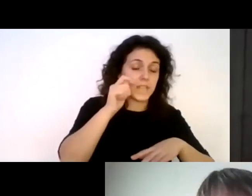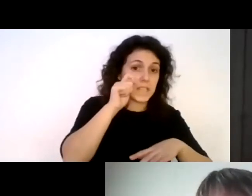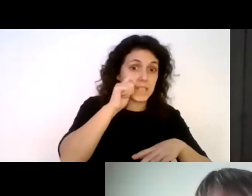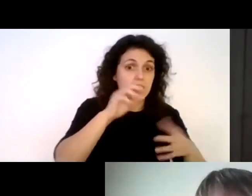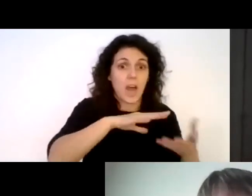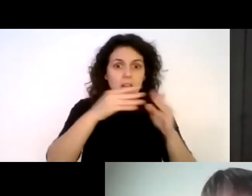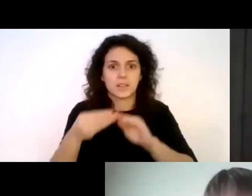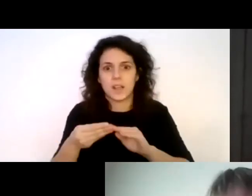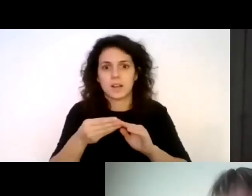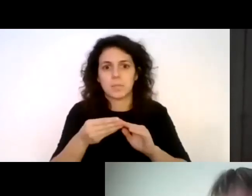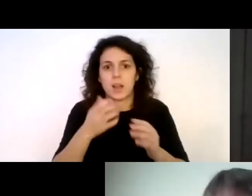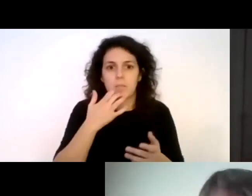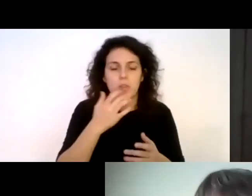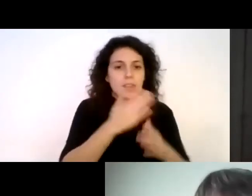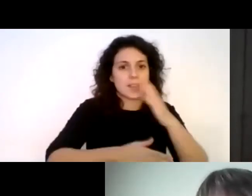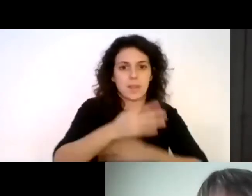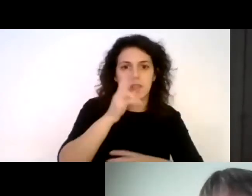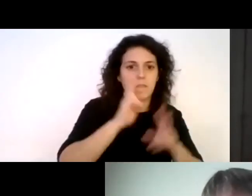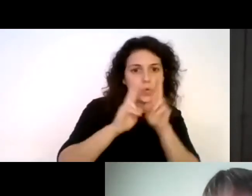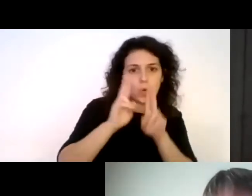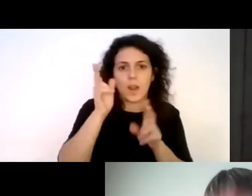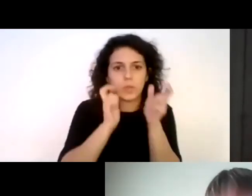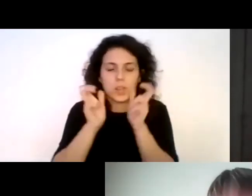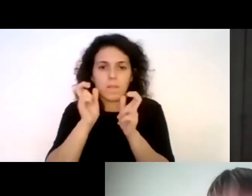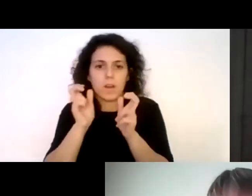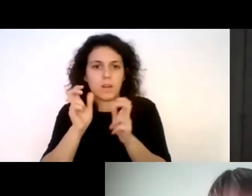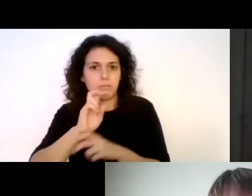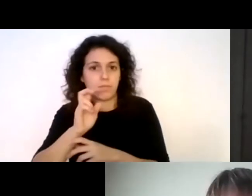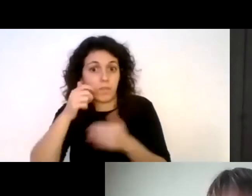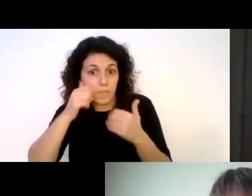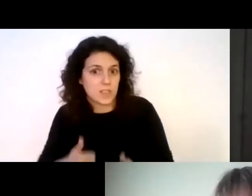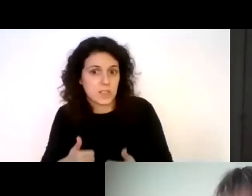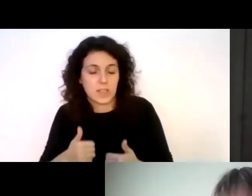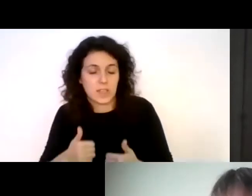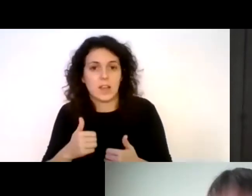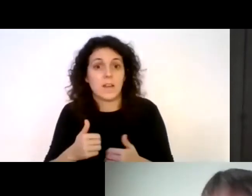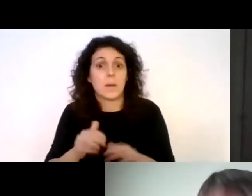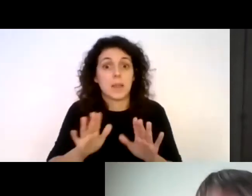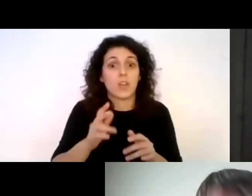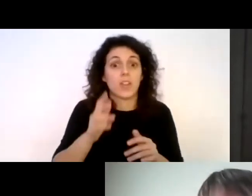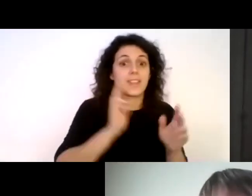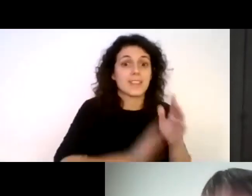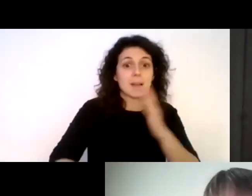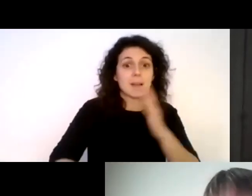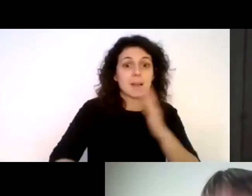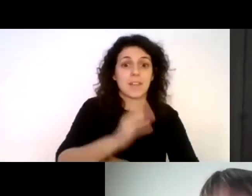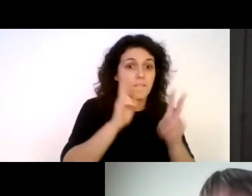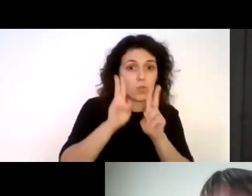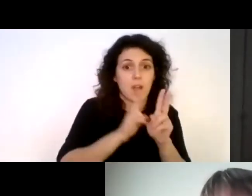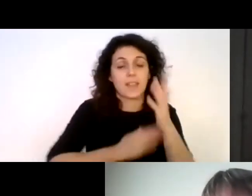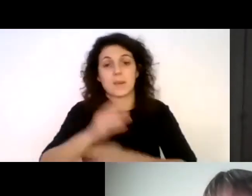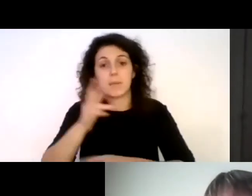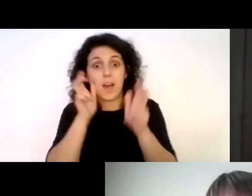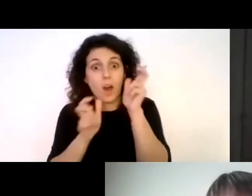auditiva, visual y también física, evidentemente. Pero discapacidad visual y